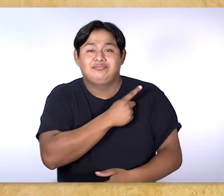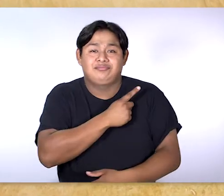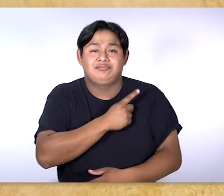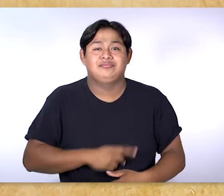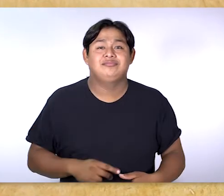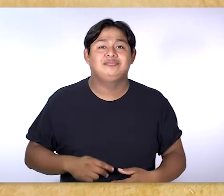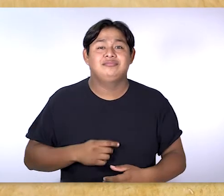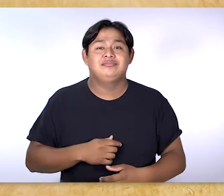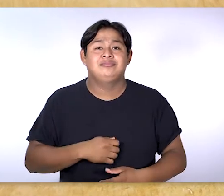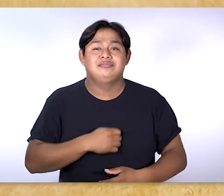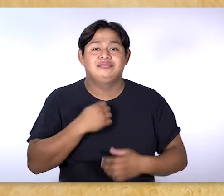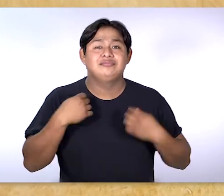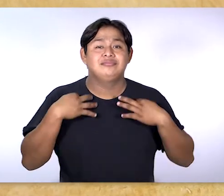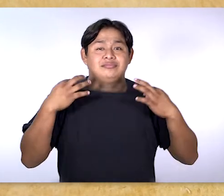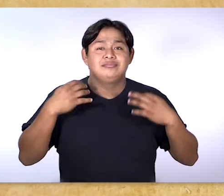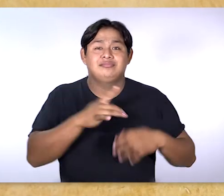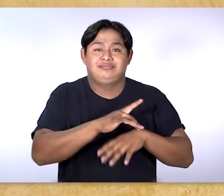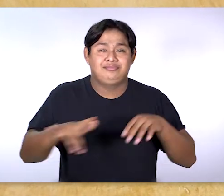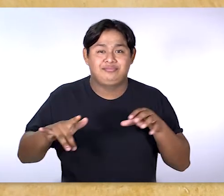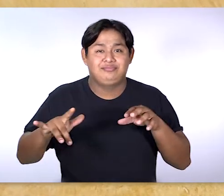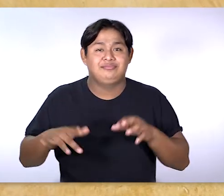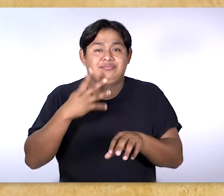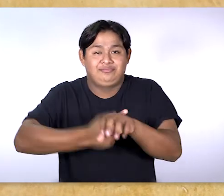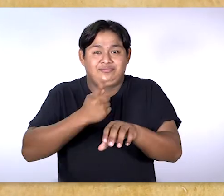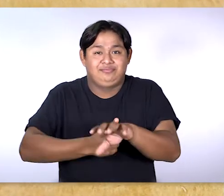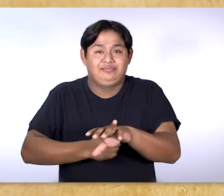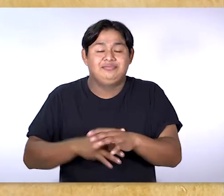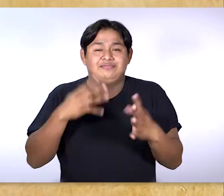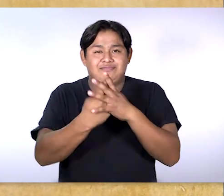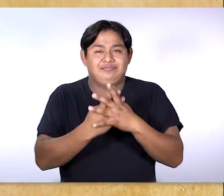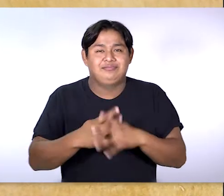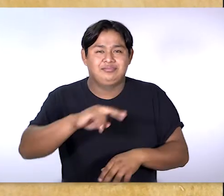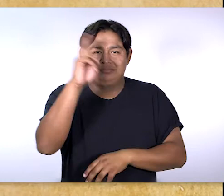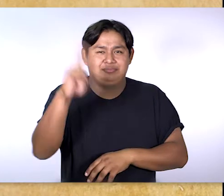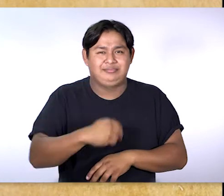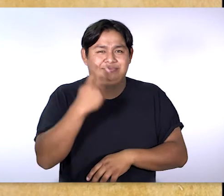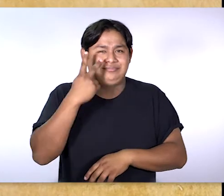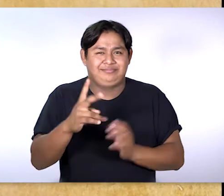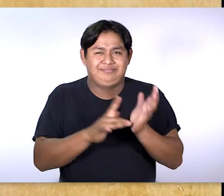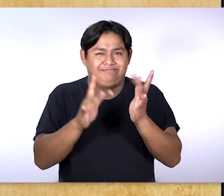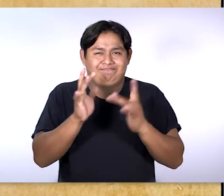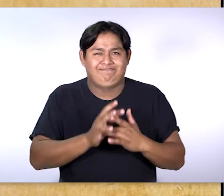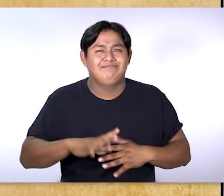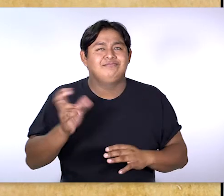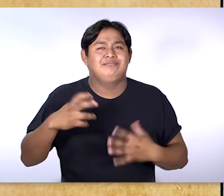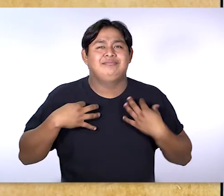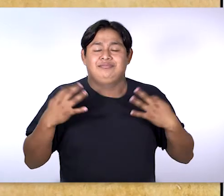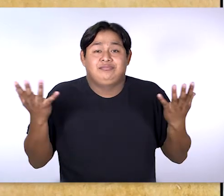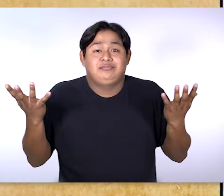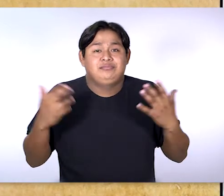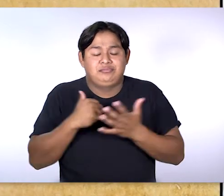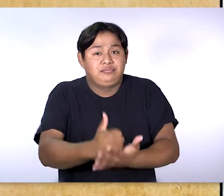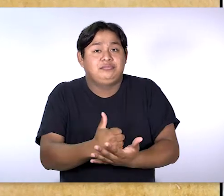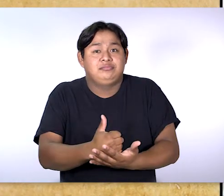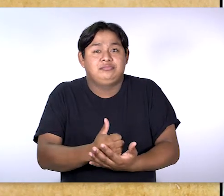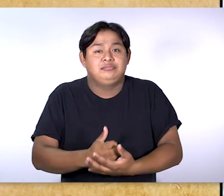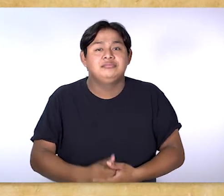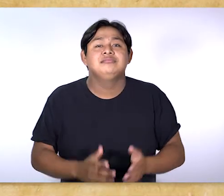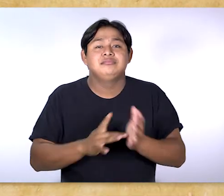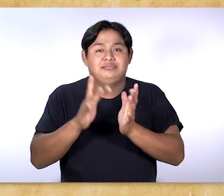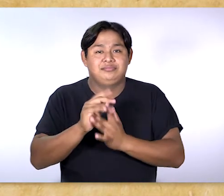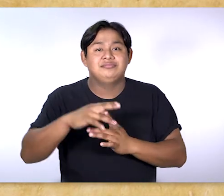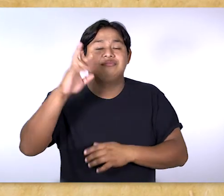tampoco por mí lo hicieron. Esos irán al castigo eterno y los justos a la vida eterna.